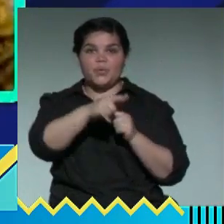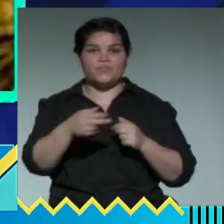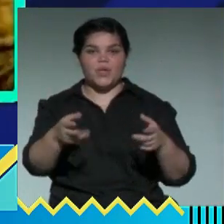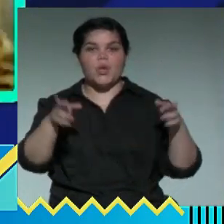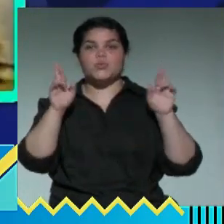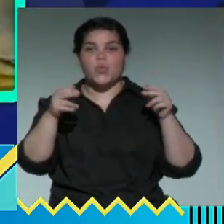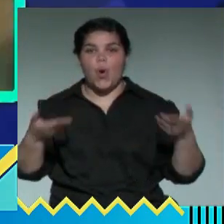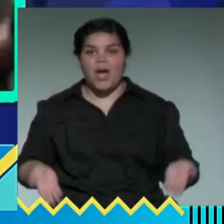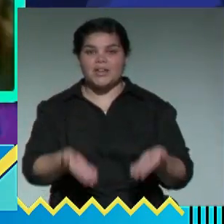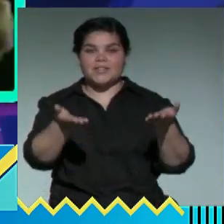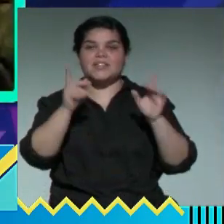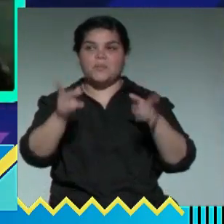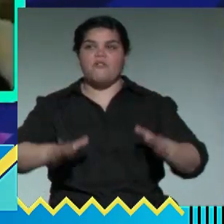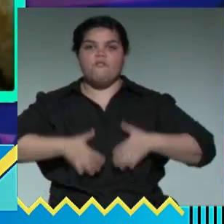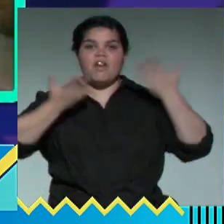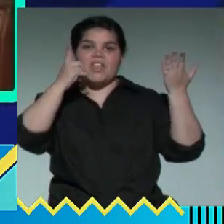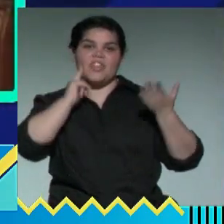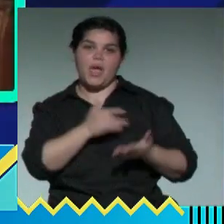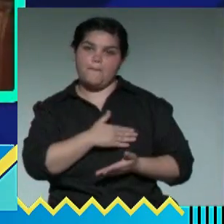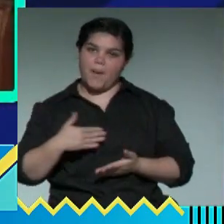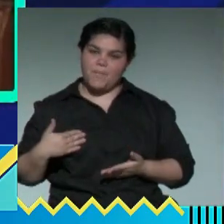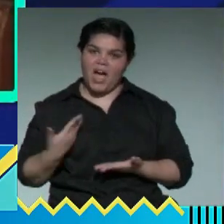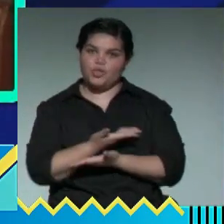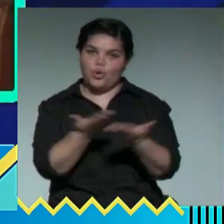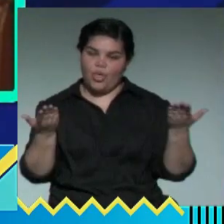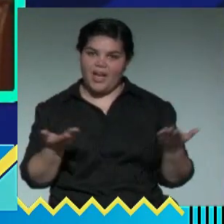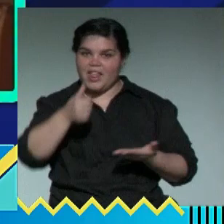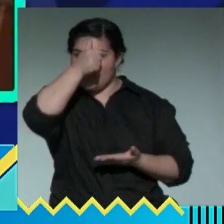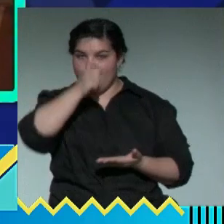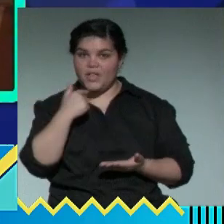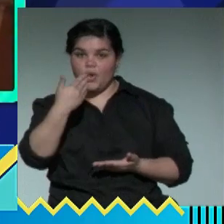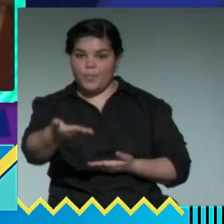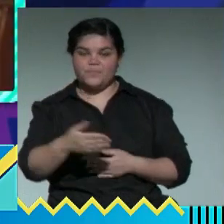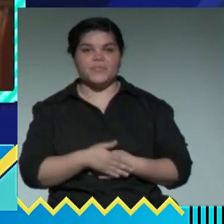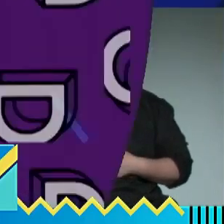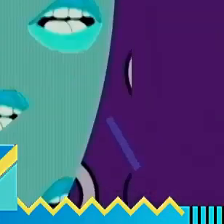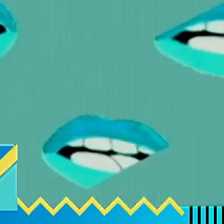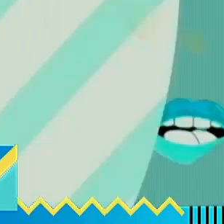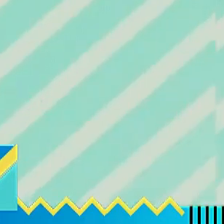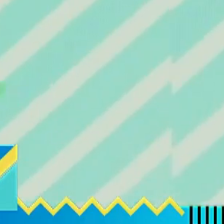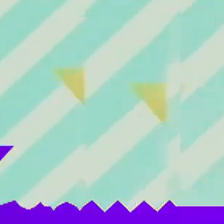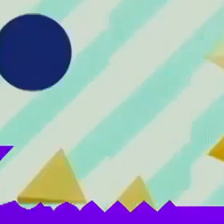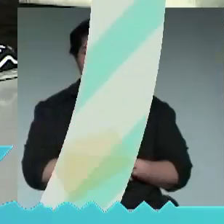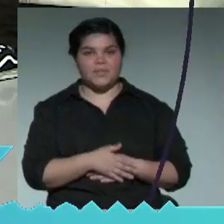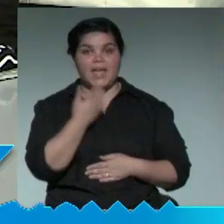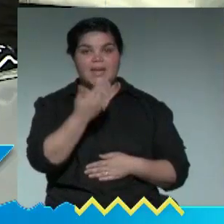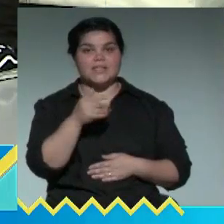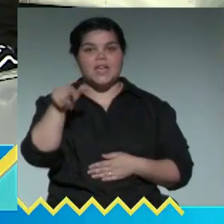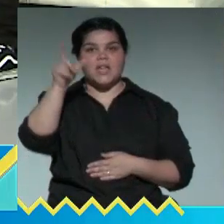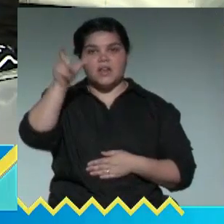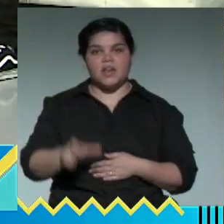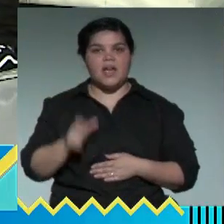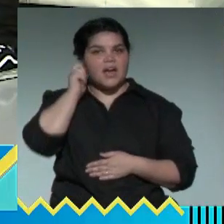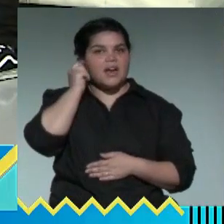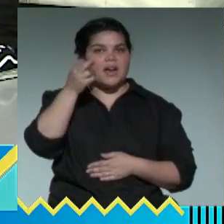Y feliz Día de las Madres para todas las madres el domingo. Muchísimas gracias, Leo. Hasta luego. Bien, pasaba Leo García, cantante,